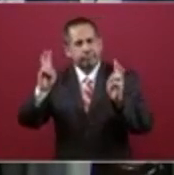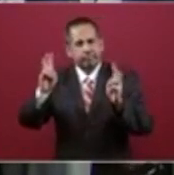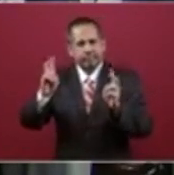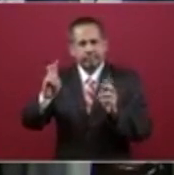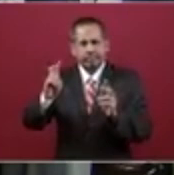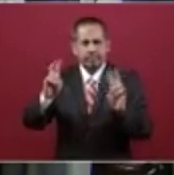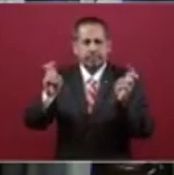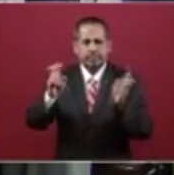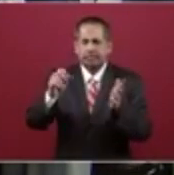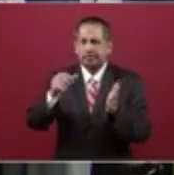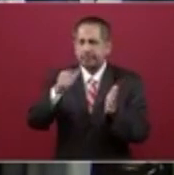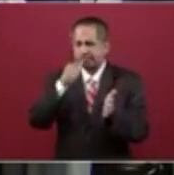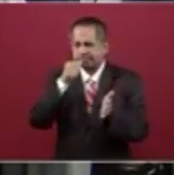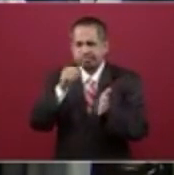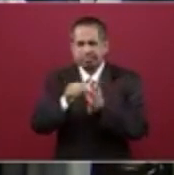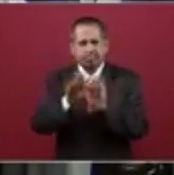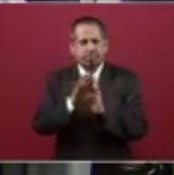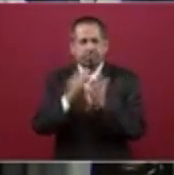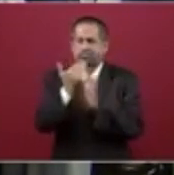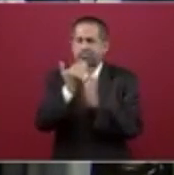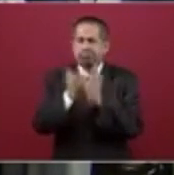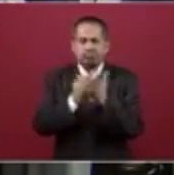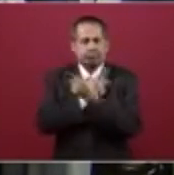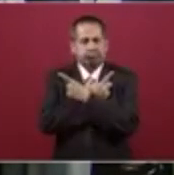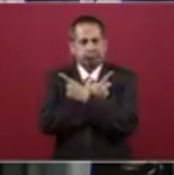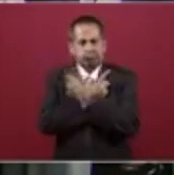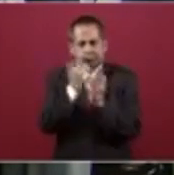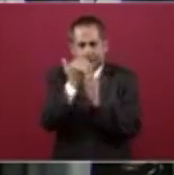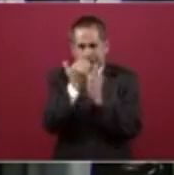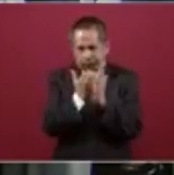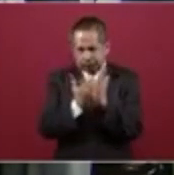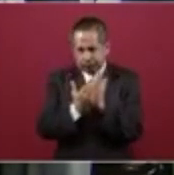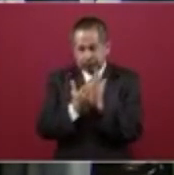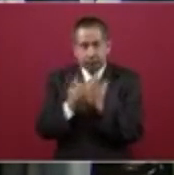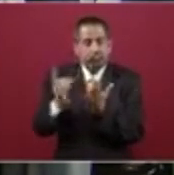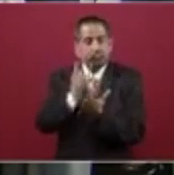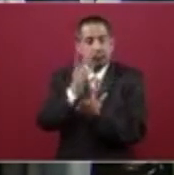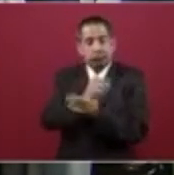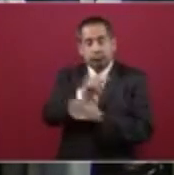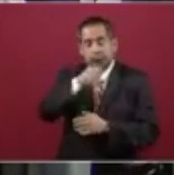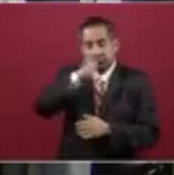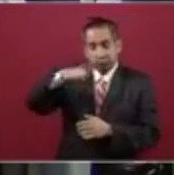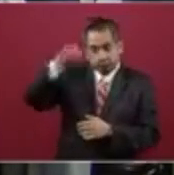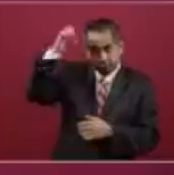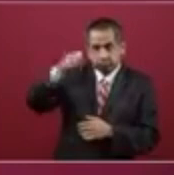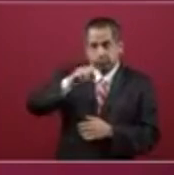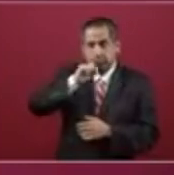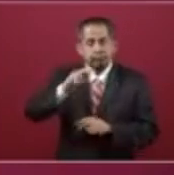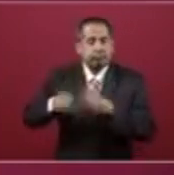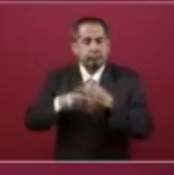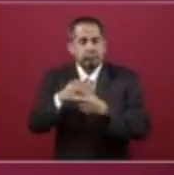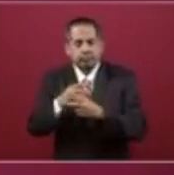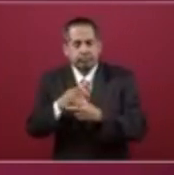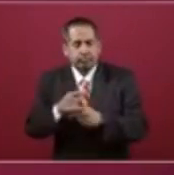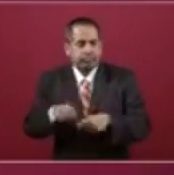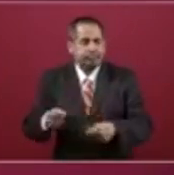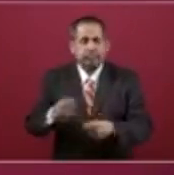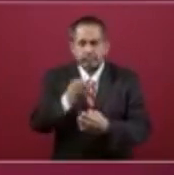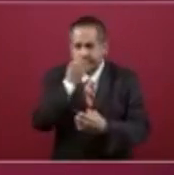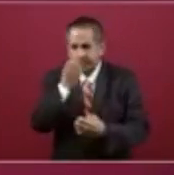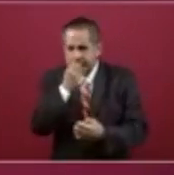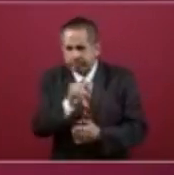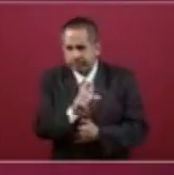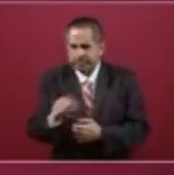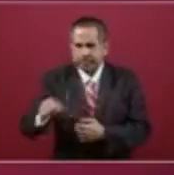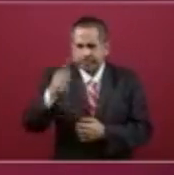cartilla moral, pero no solamente para los adultos mayores, sino también para llevarlos a las escuelas,